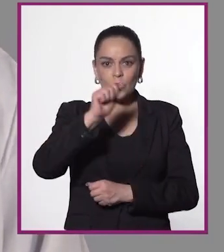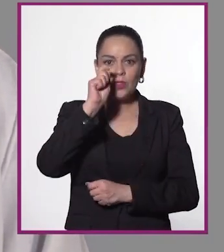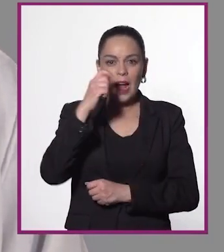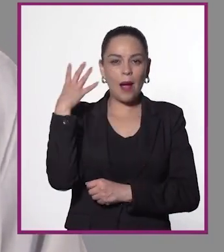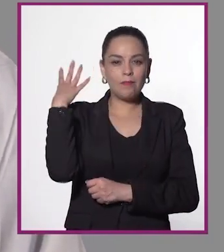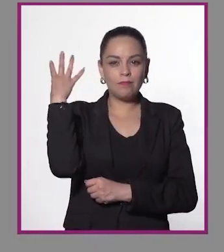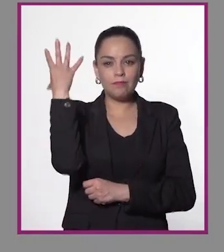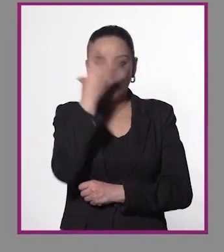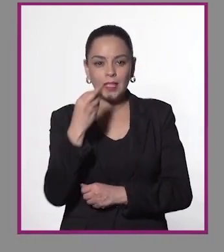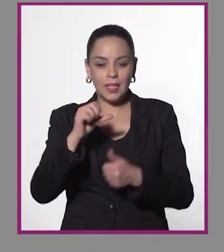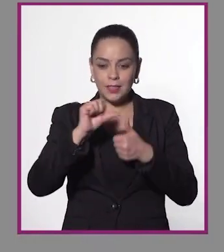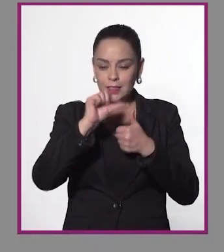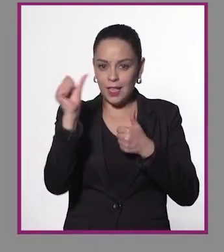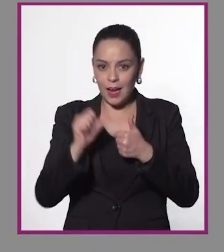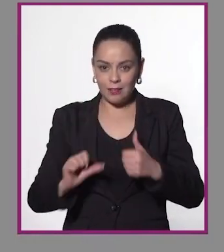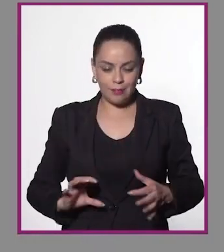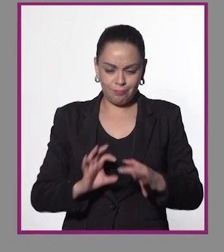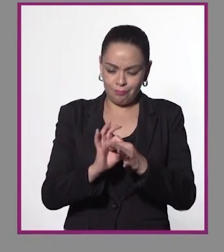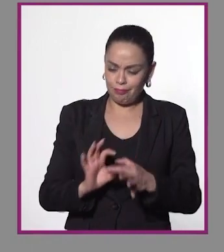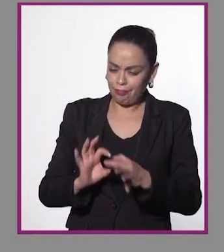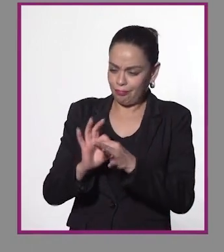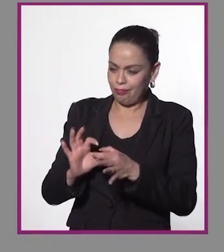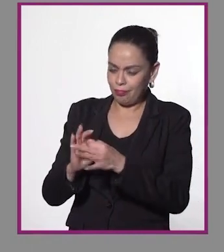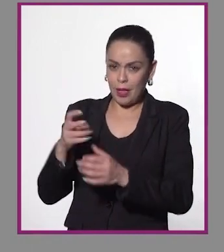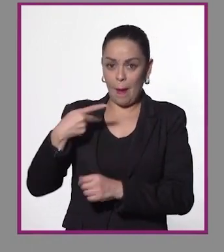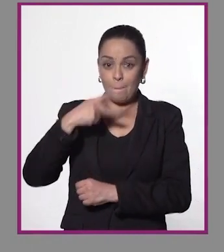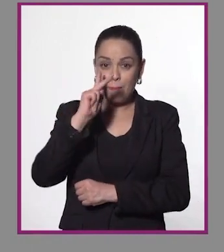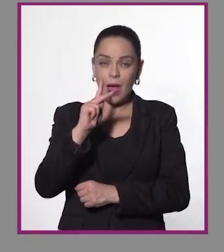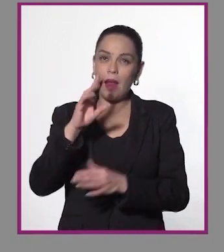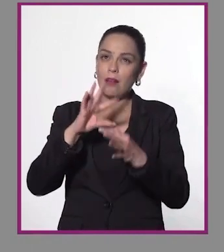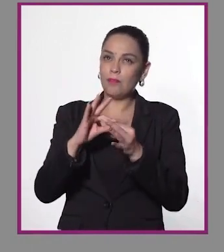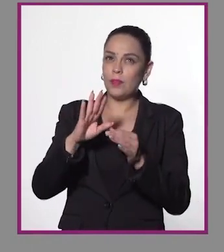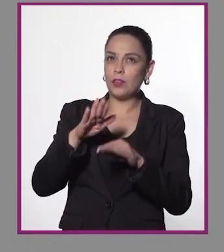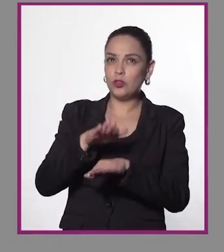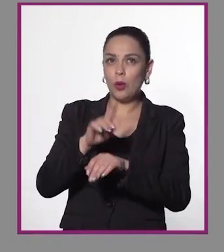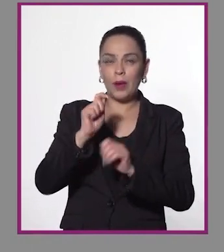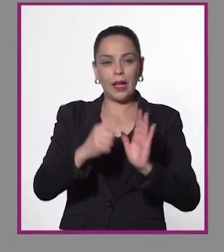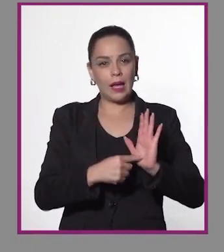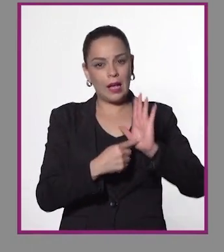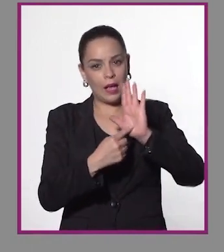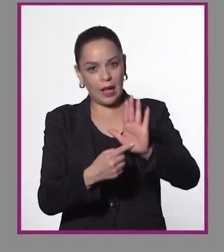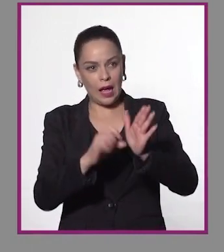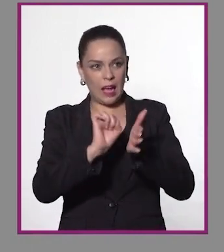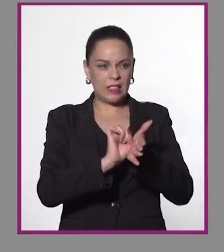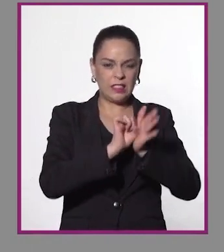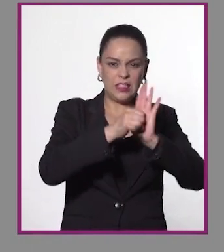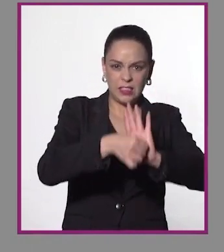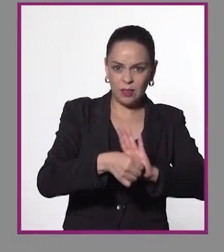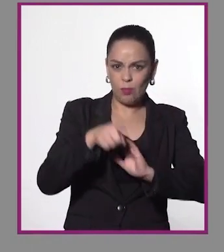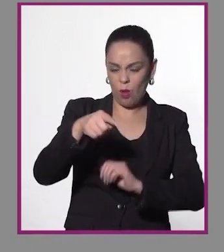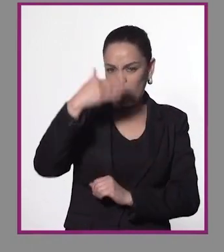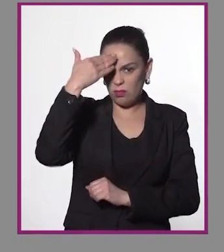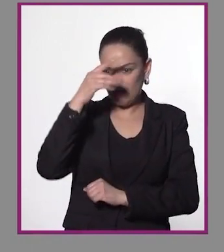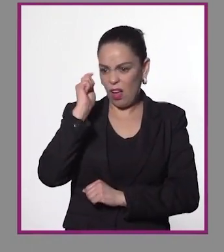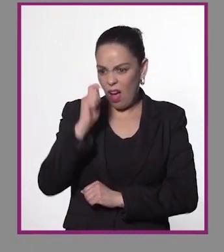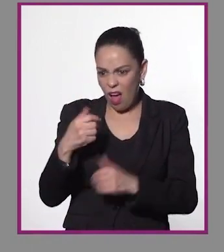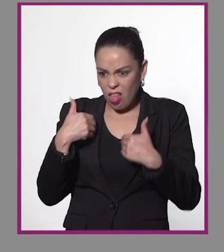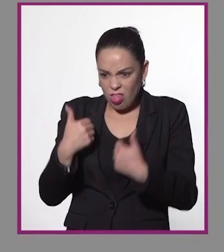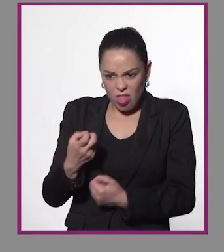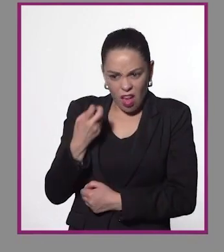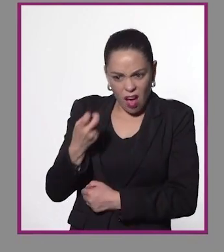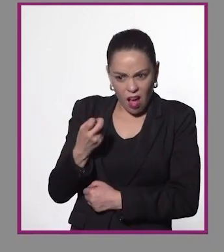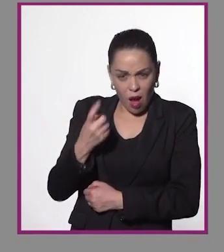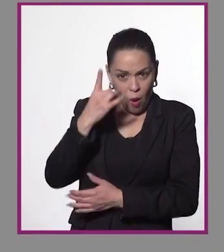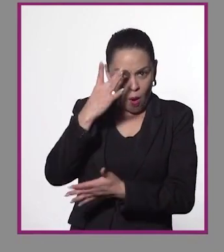Pero bueno, si nos pusiéramos a hablar de los signos, símbolos, íconos y todo lo que se puede interpretar de ellos solo en